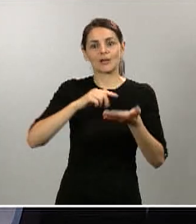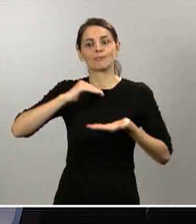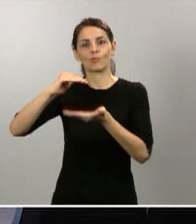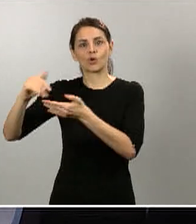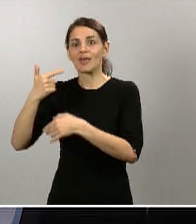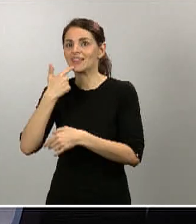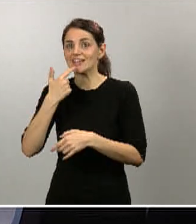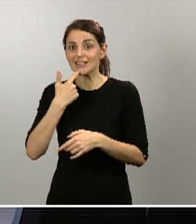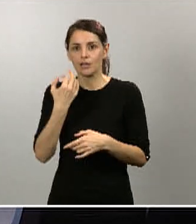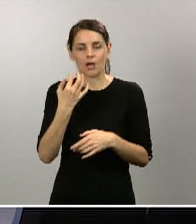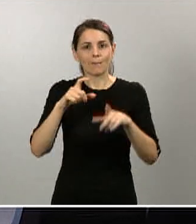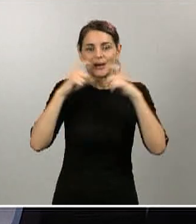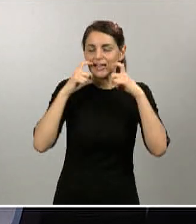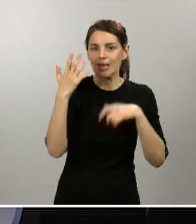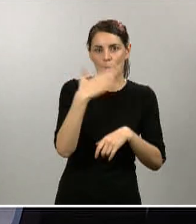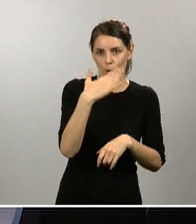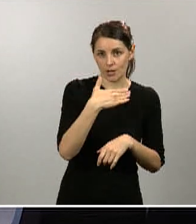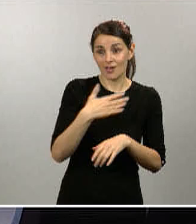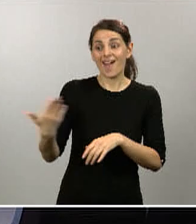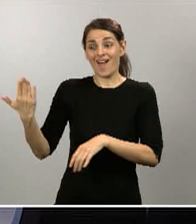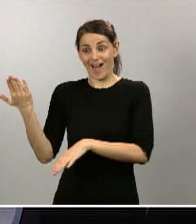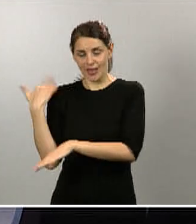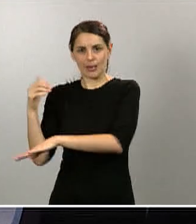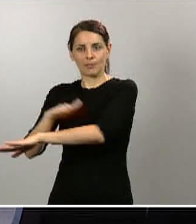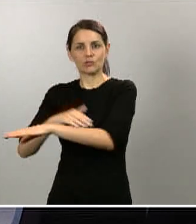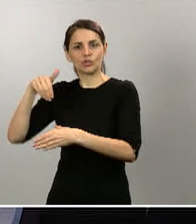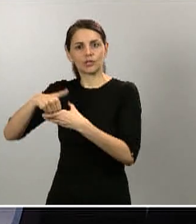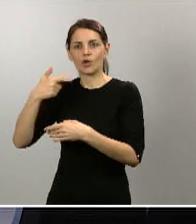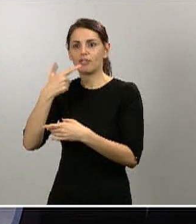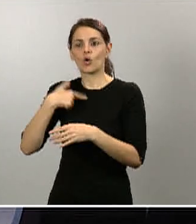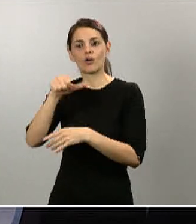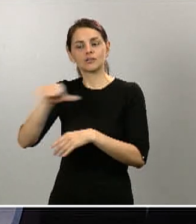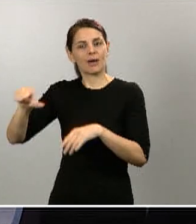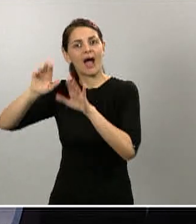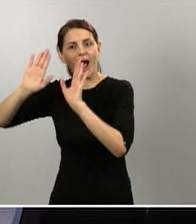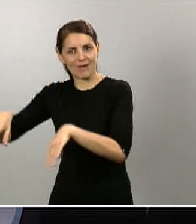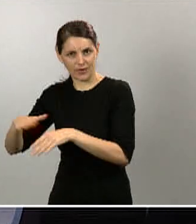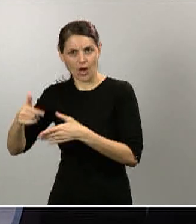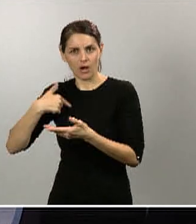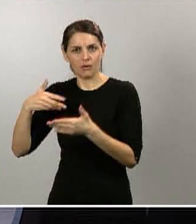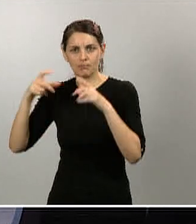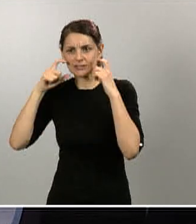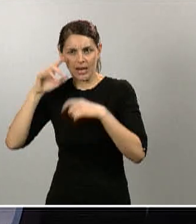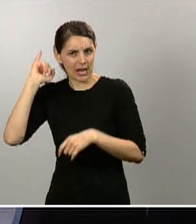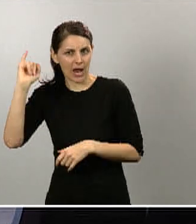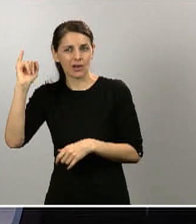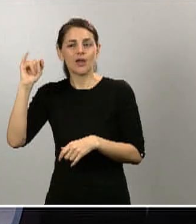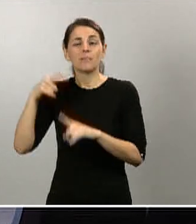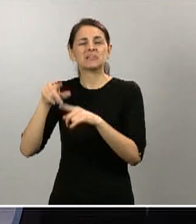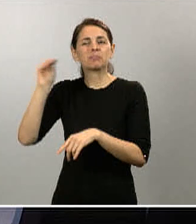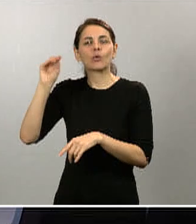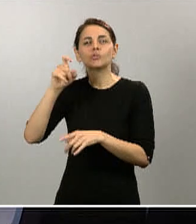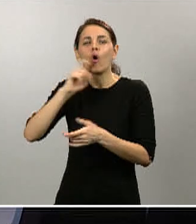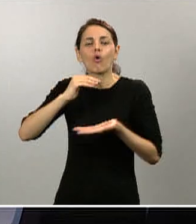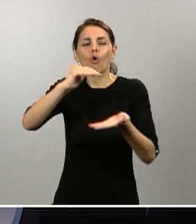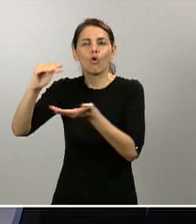las habrá a finales de semana. Si se puede aclarar cómo se distribuirán, con receta electrónica, de qué manera. Y luego pregunta